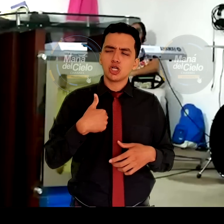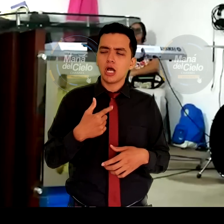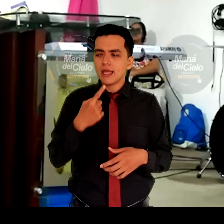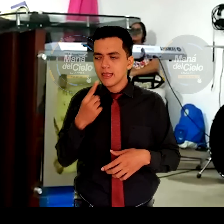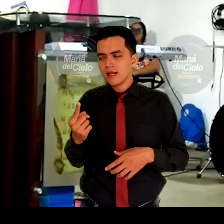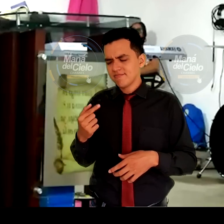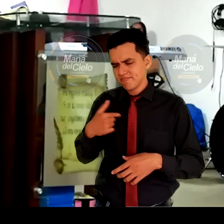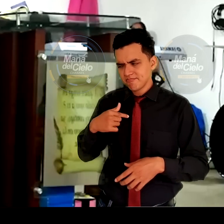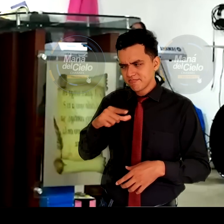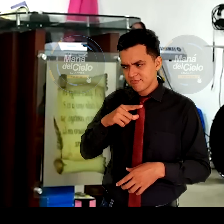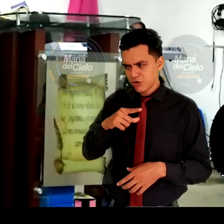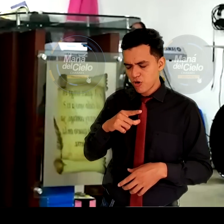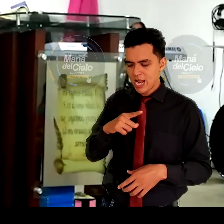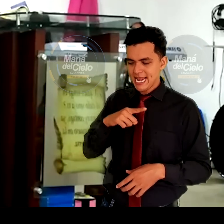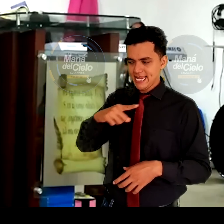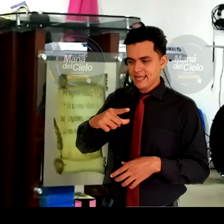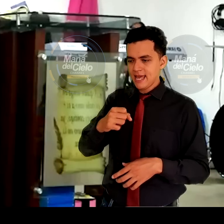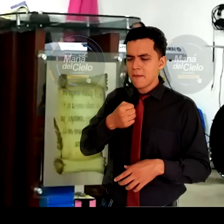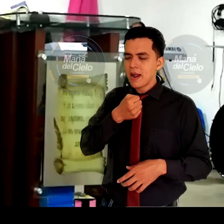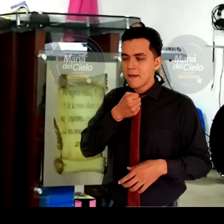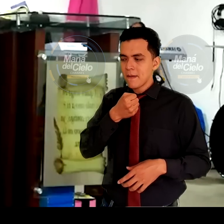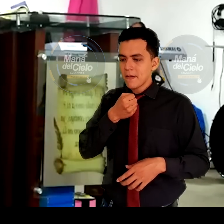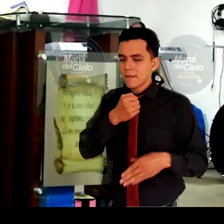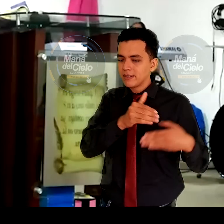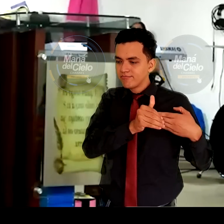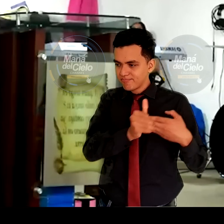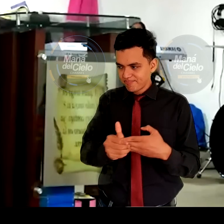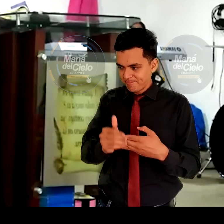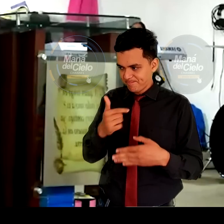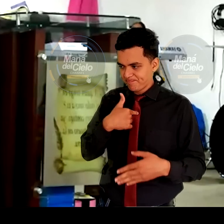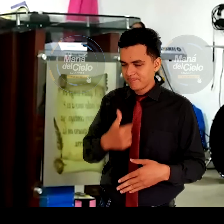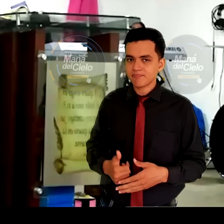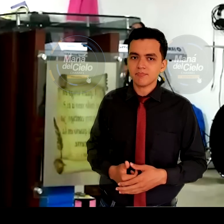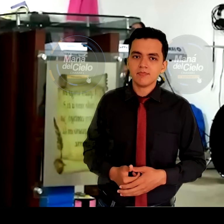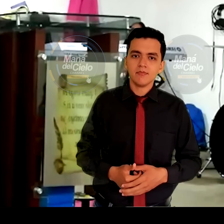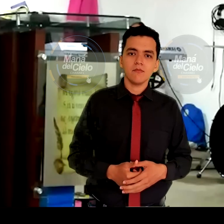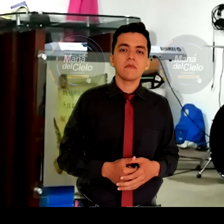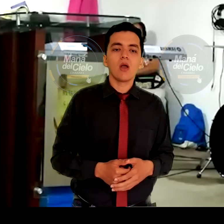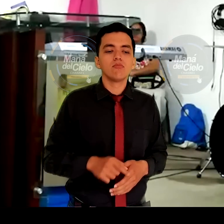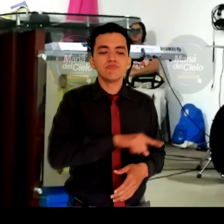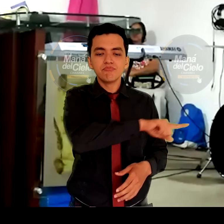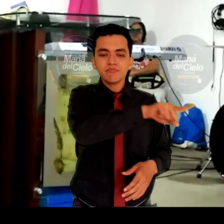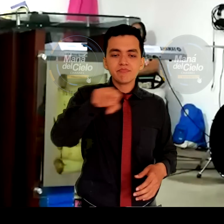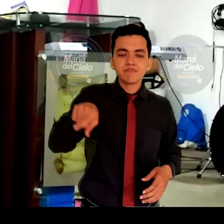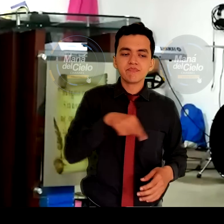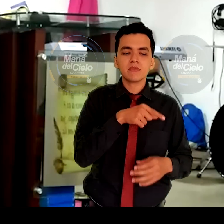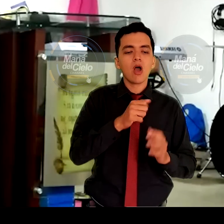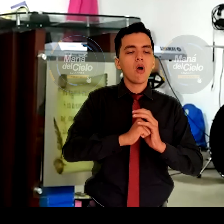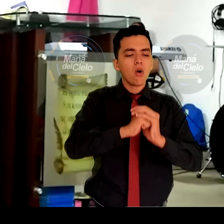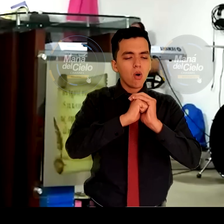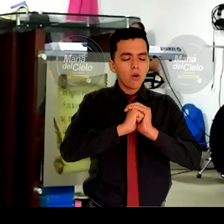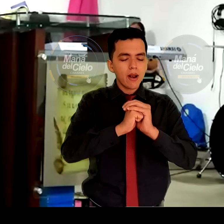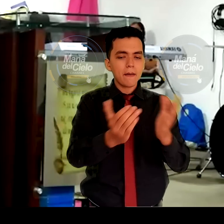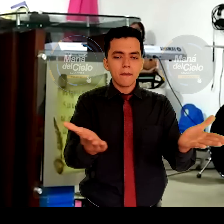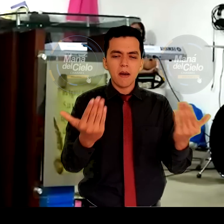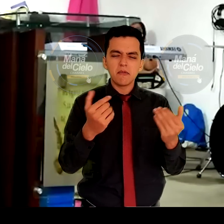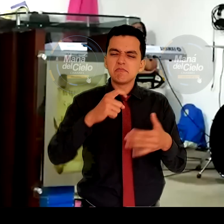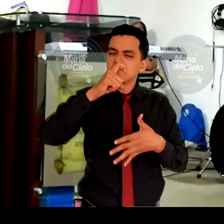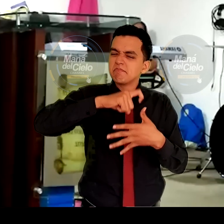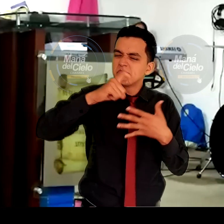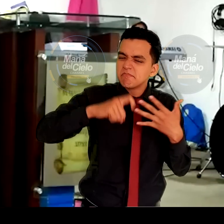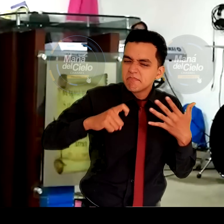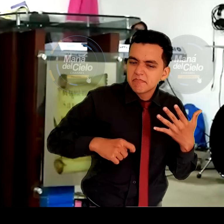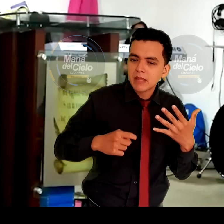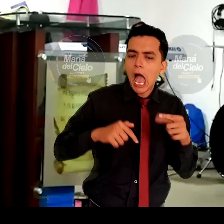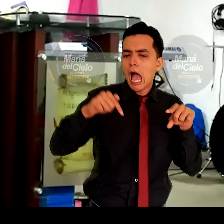ahora vamos a orar por las peticiones. Y yo quiero que cada uno presente su petición, su necesidad, porque aquí está